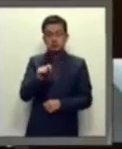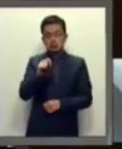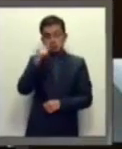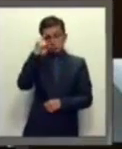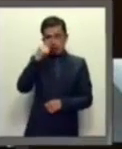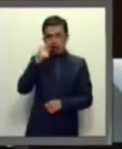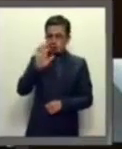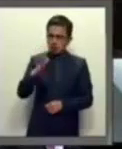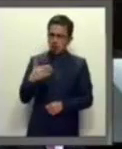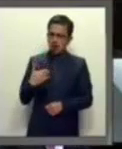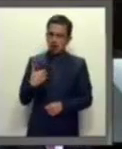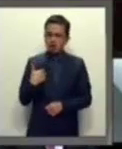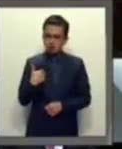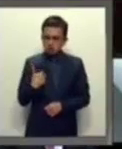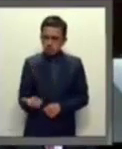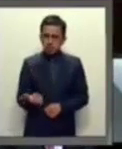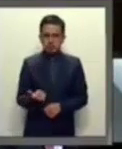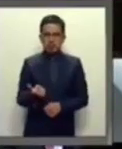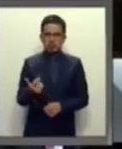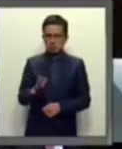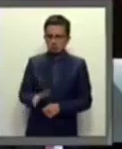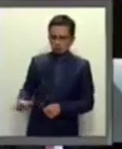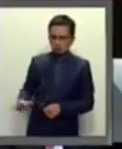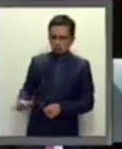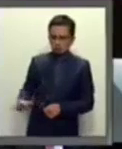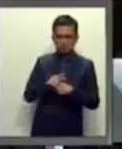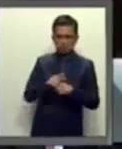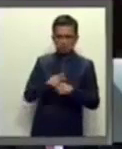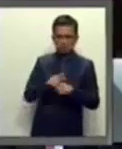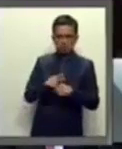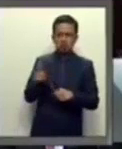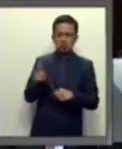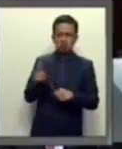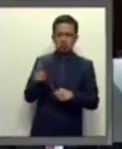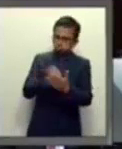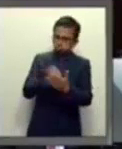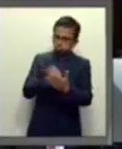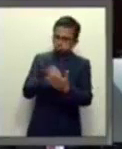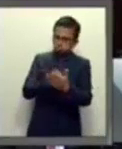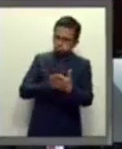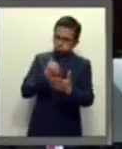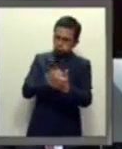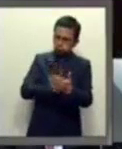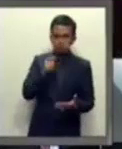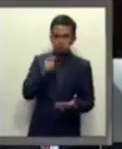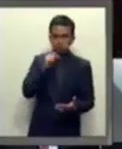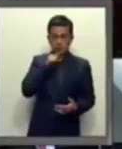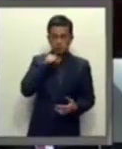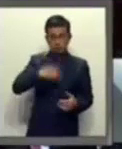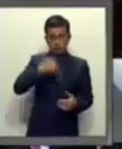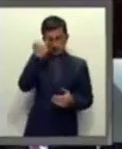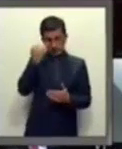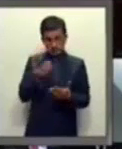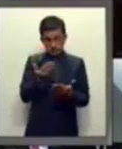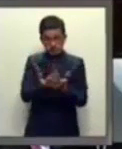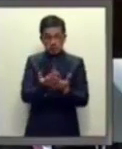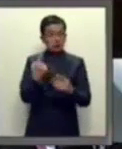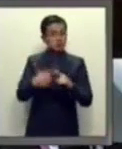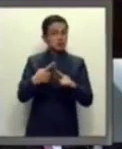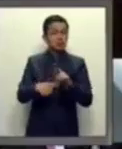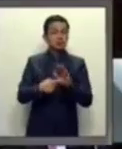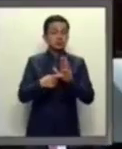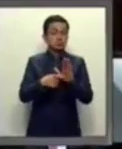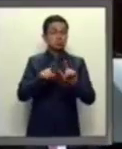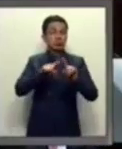sensible y atender el reclamo social y las iniciativas presentadas aquí por legisladores de